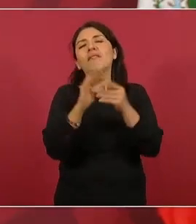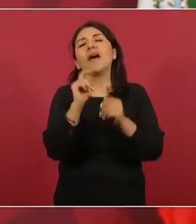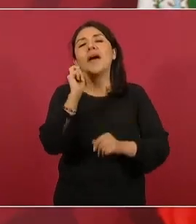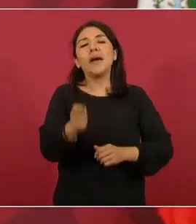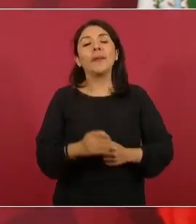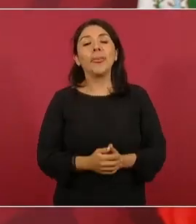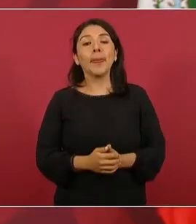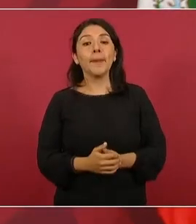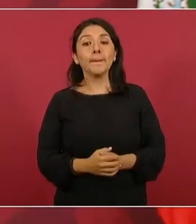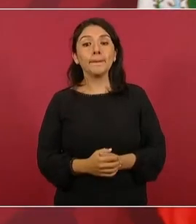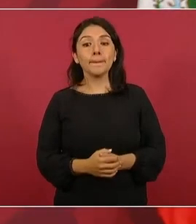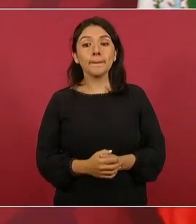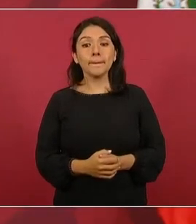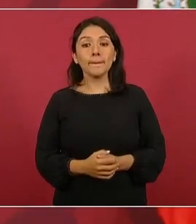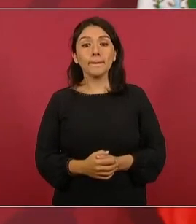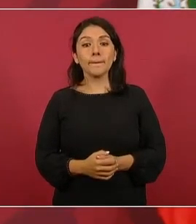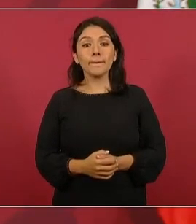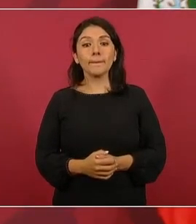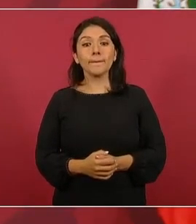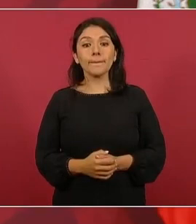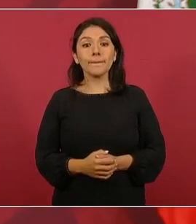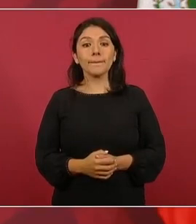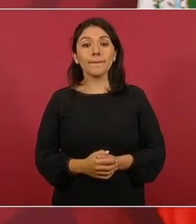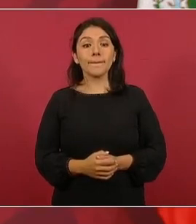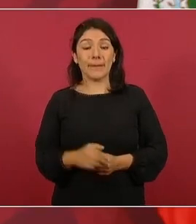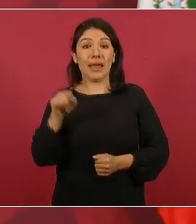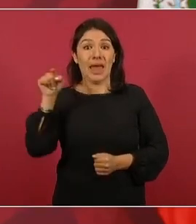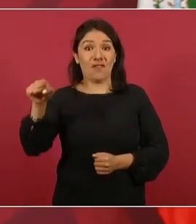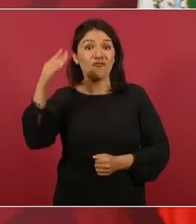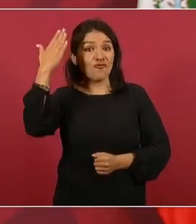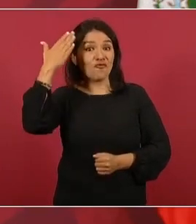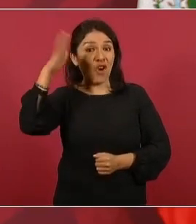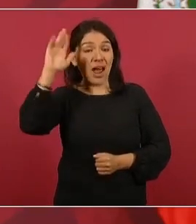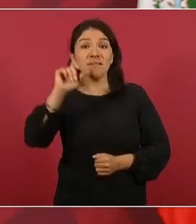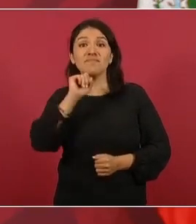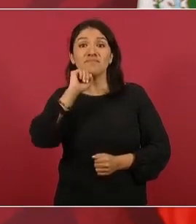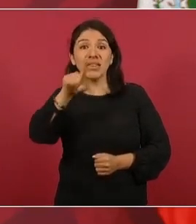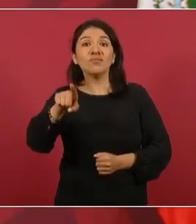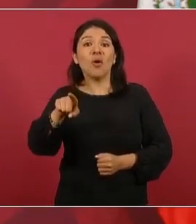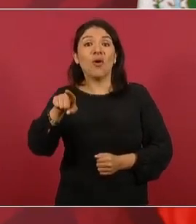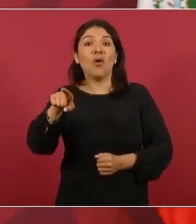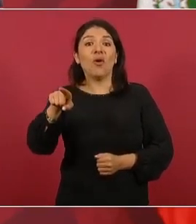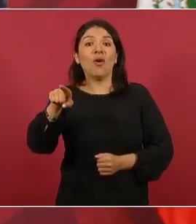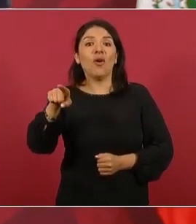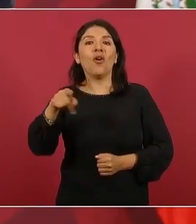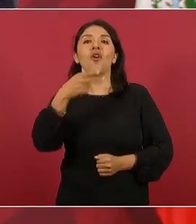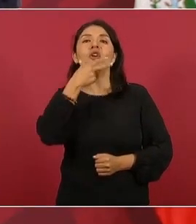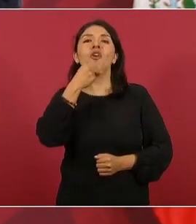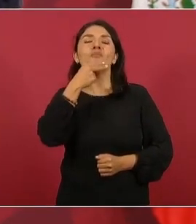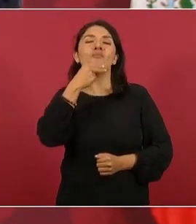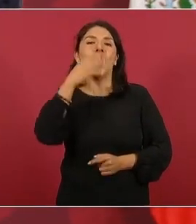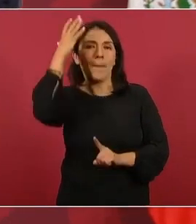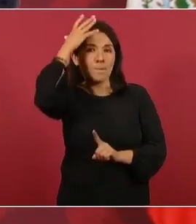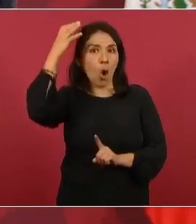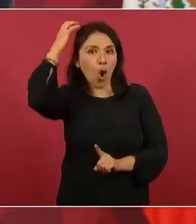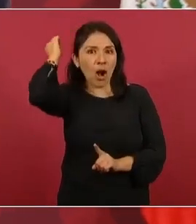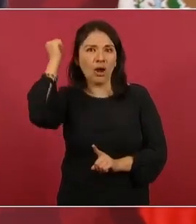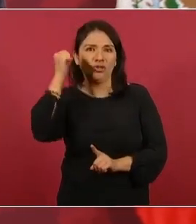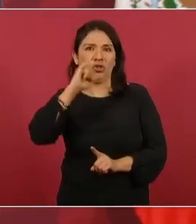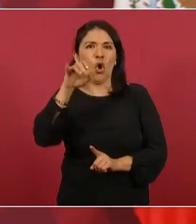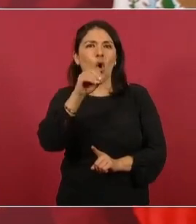menos, porque ahí estaba precisamente José María Morelos,